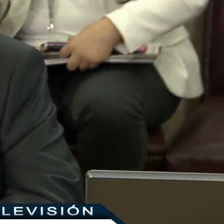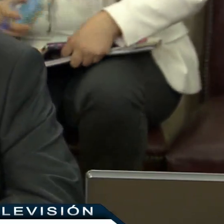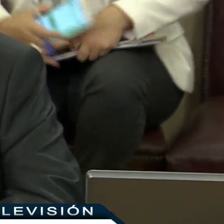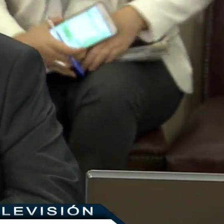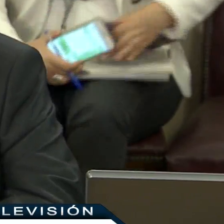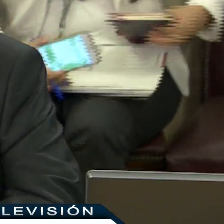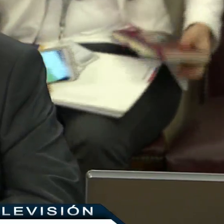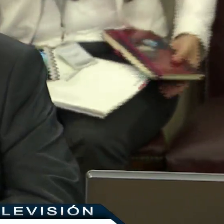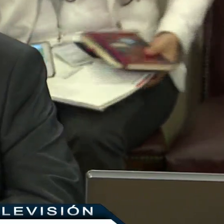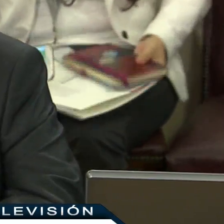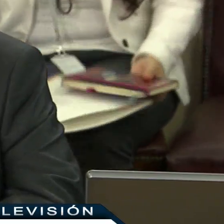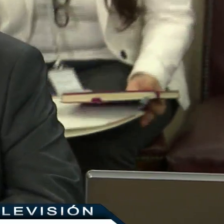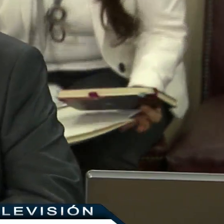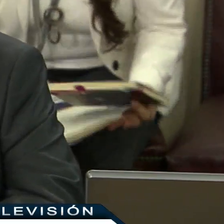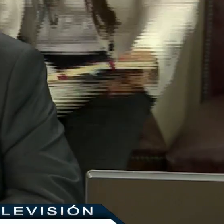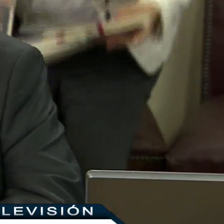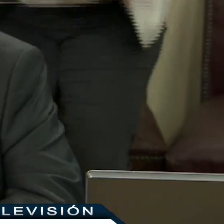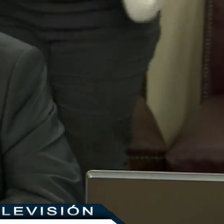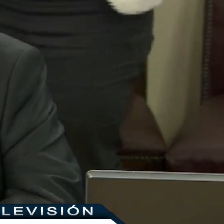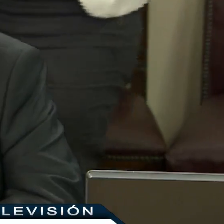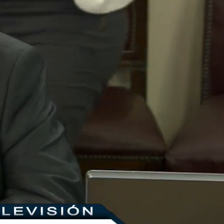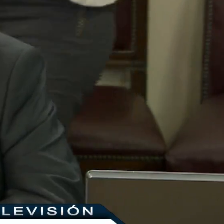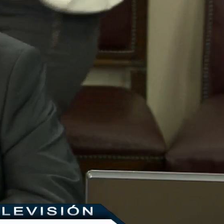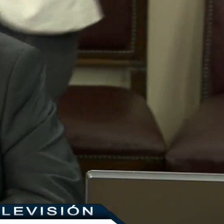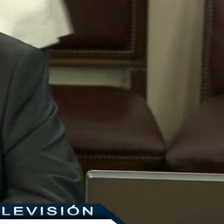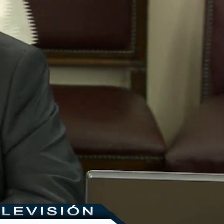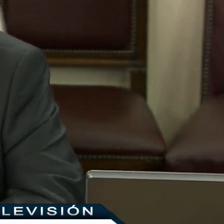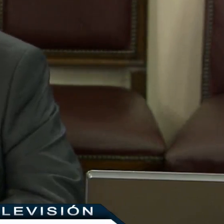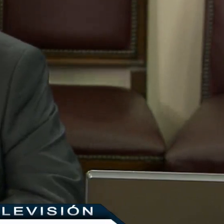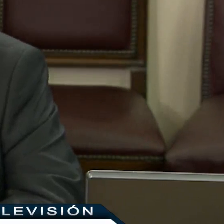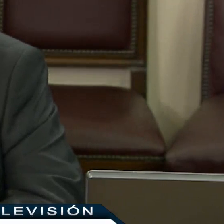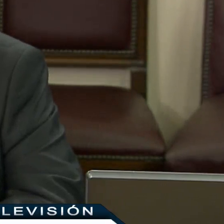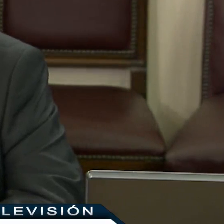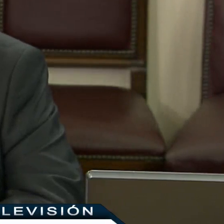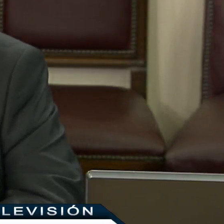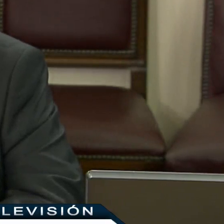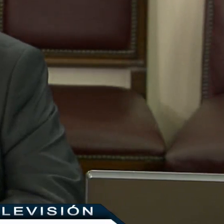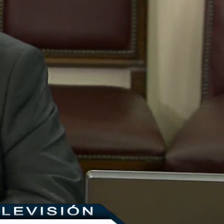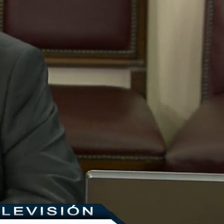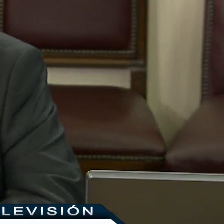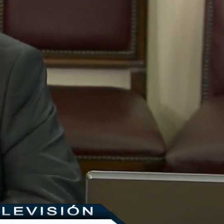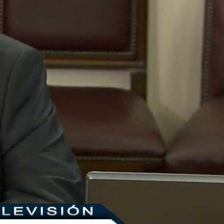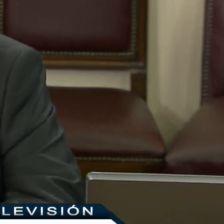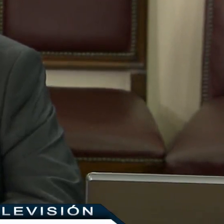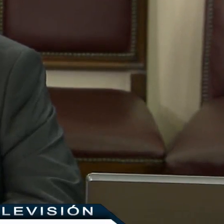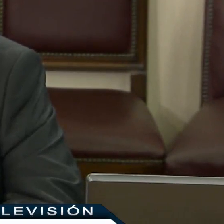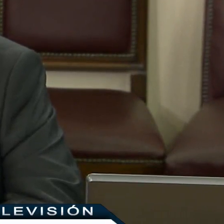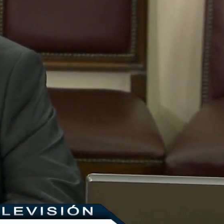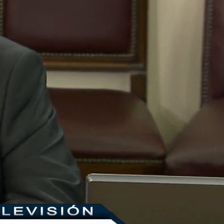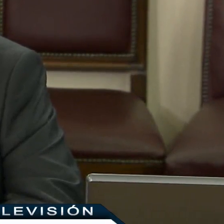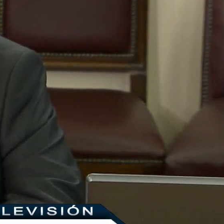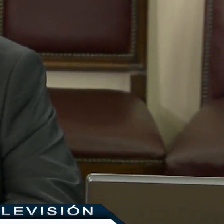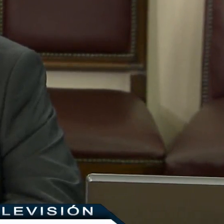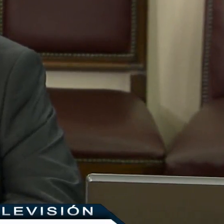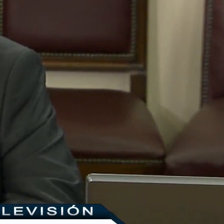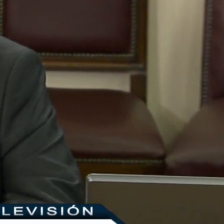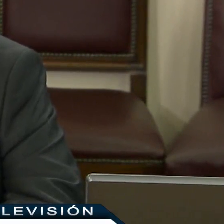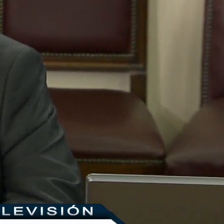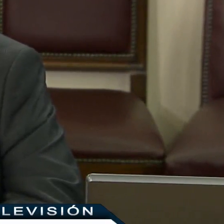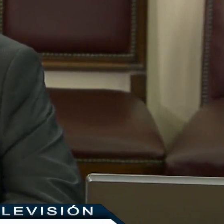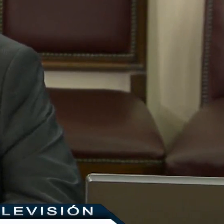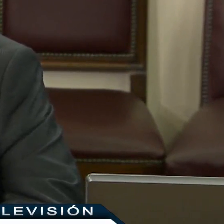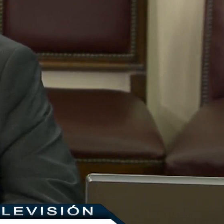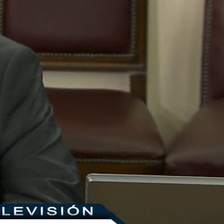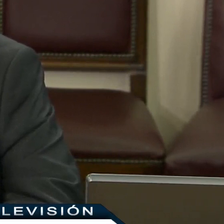podemos decir por ejemplo que no han respondido a las citaciones nunca se han presentado aquí para